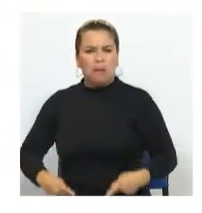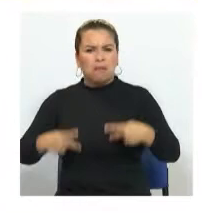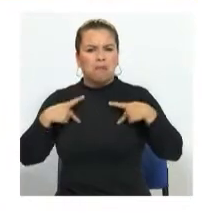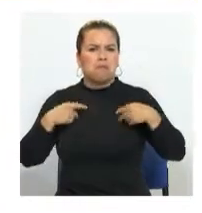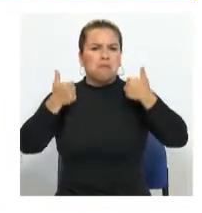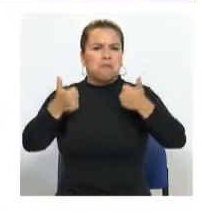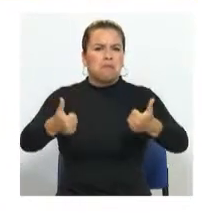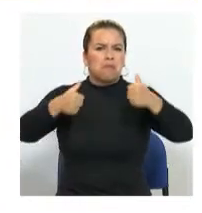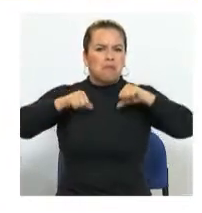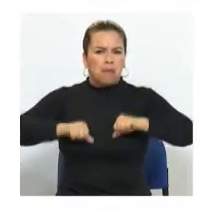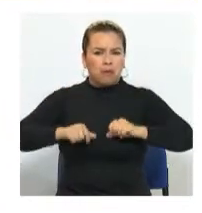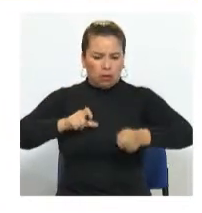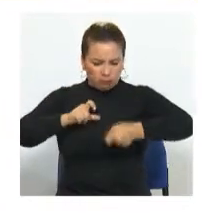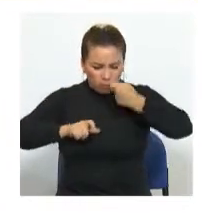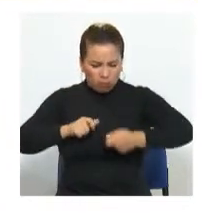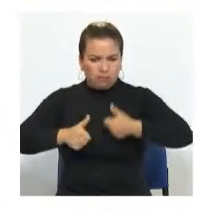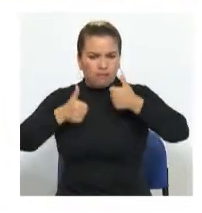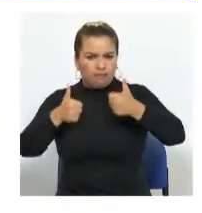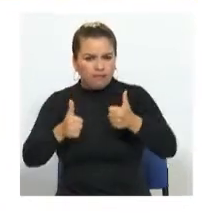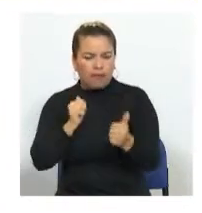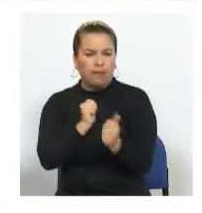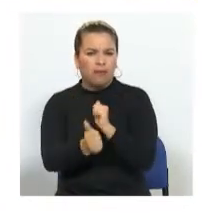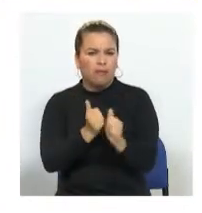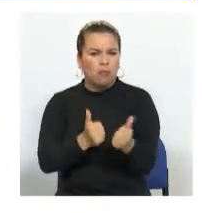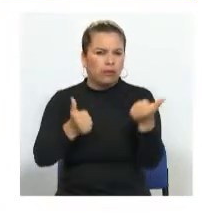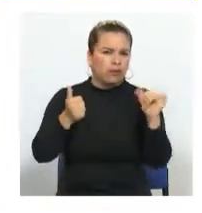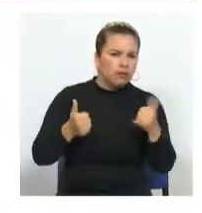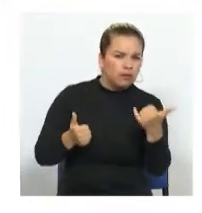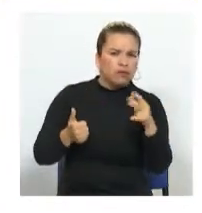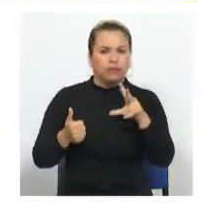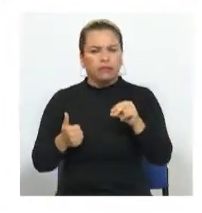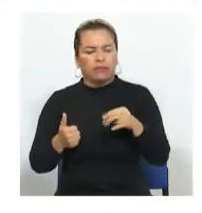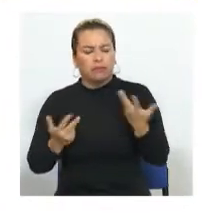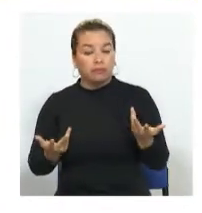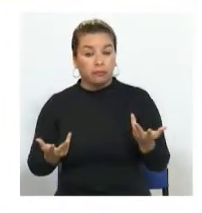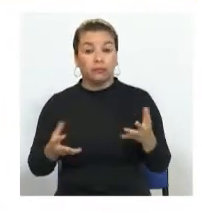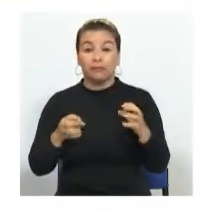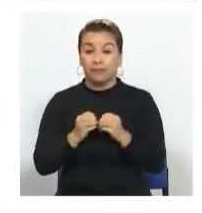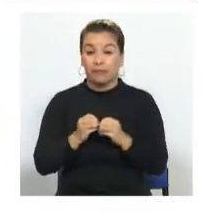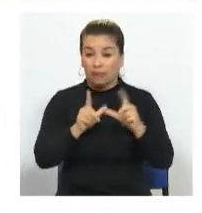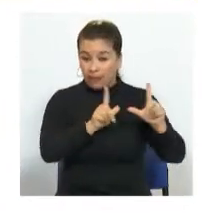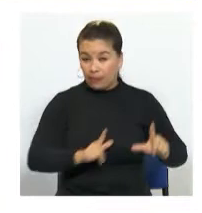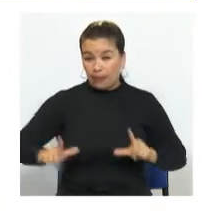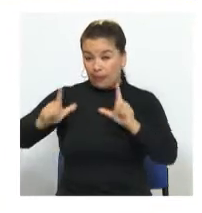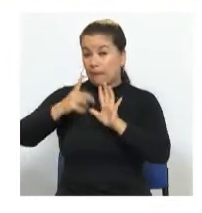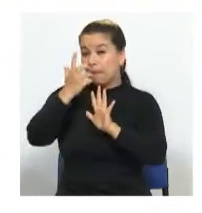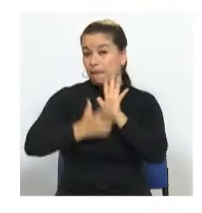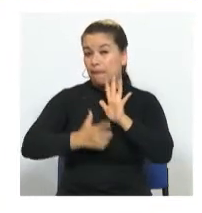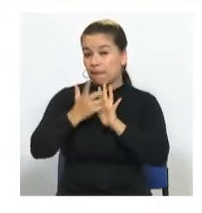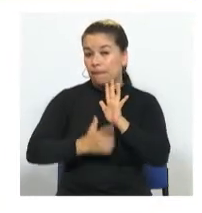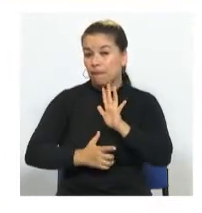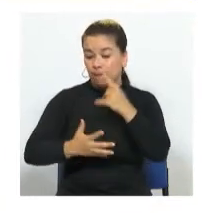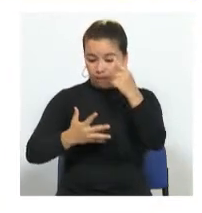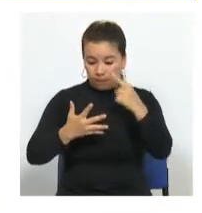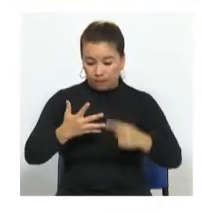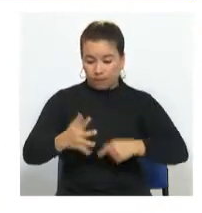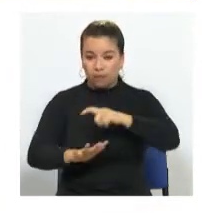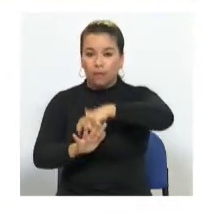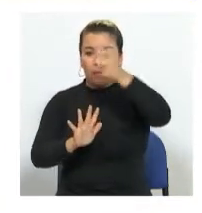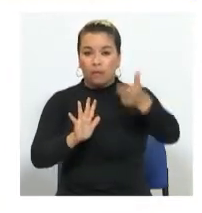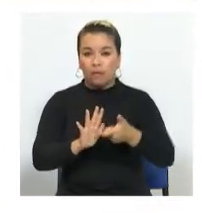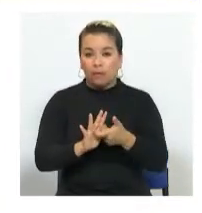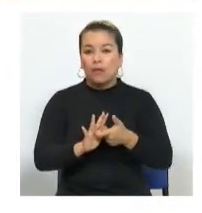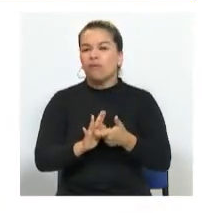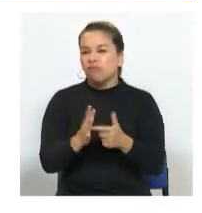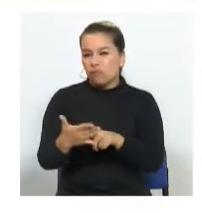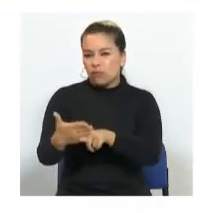de vida saludables, y unos exámenes complementarios que nos muestran cómo está el azúcar, cómo